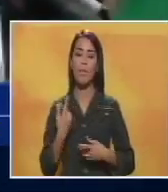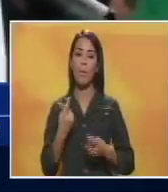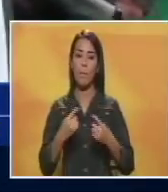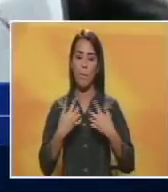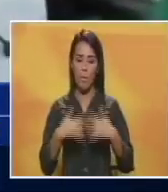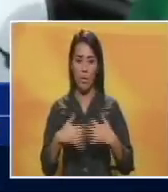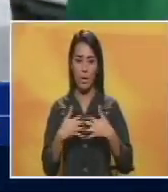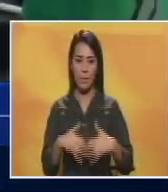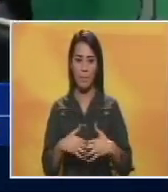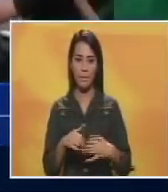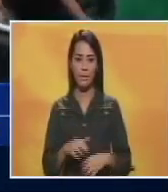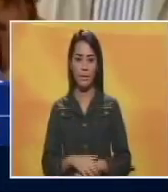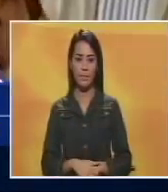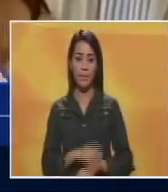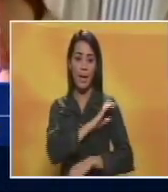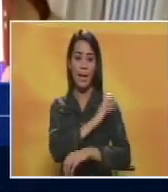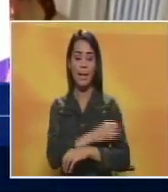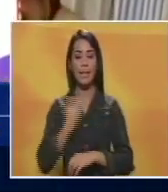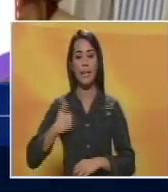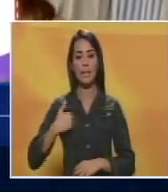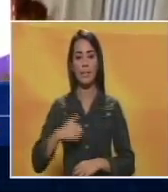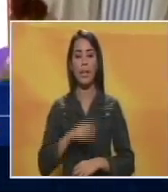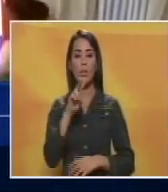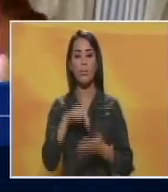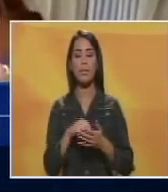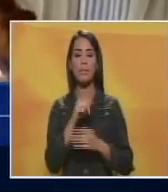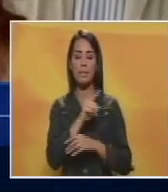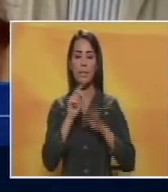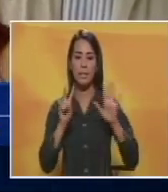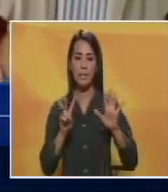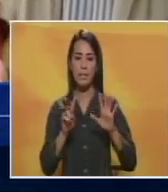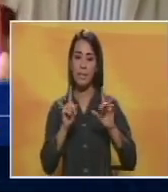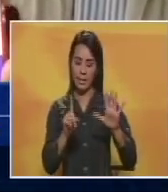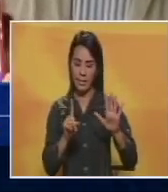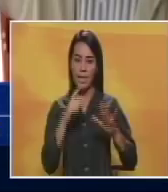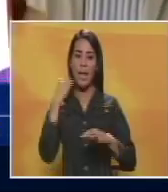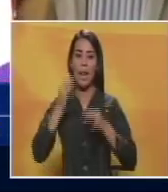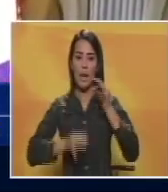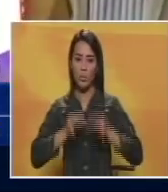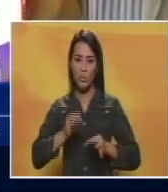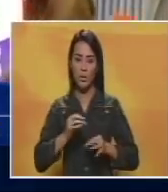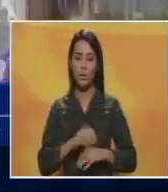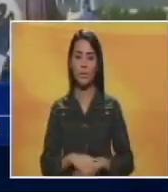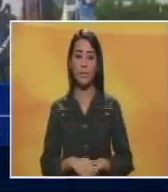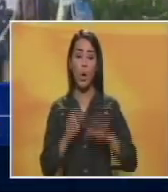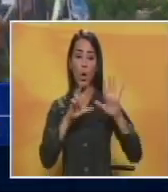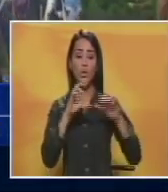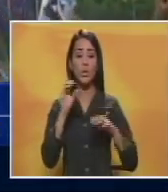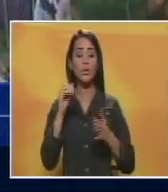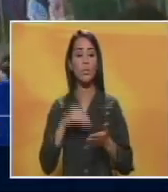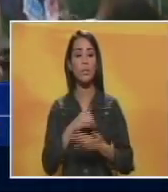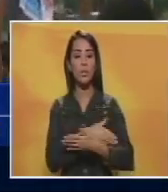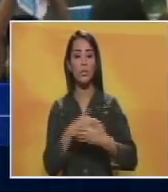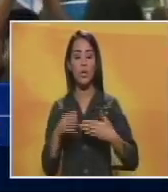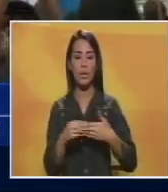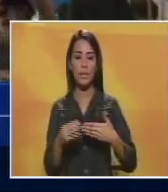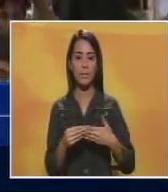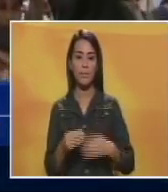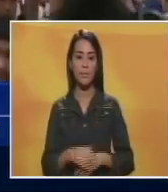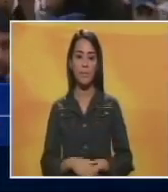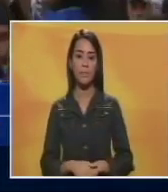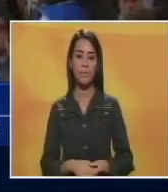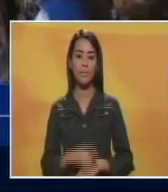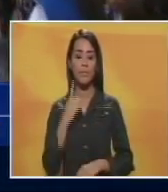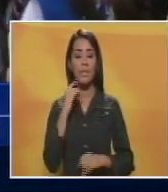estatal Energía Argentina. En 2016, la justicia ordenó el decomiso de los $800.000 y en 2017 el gobierno